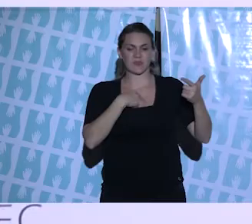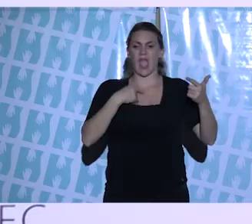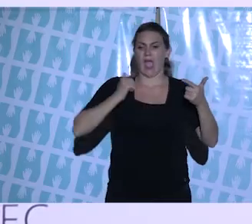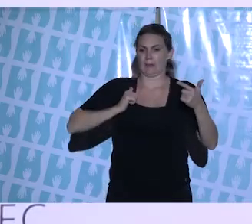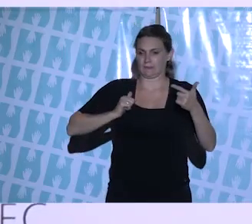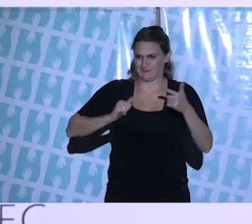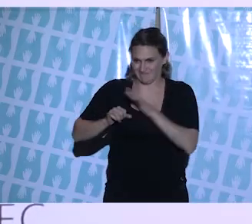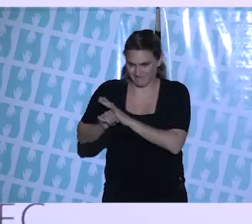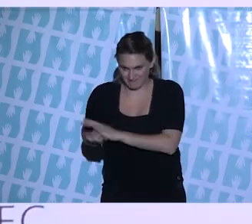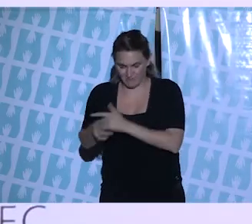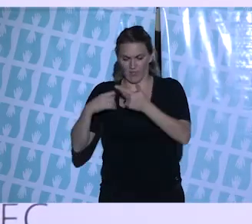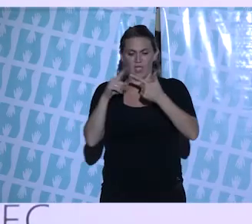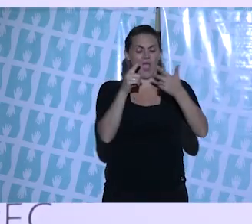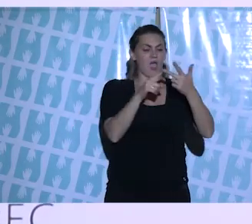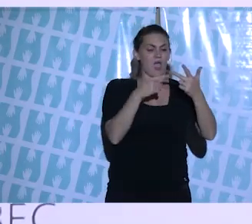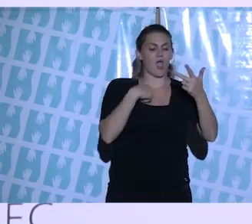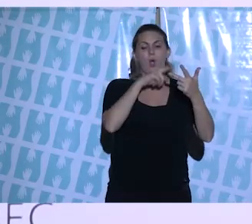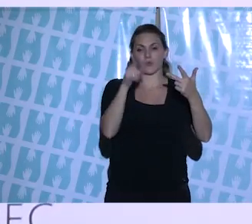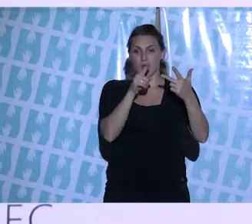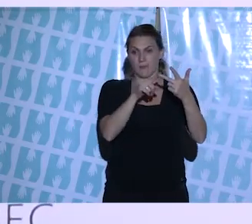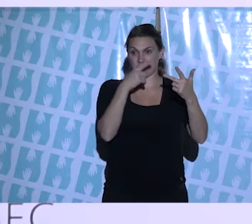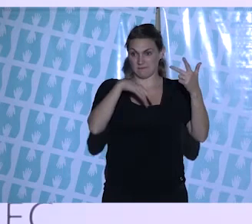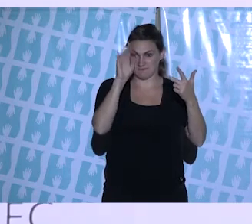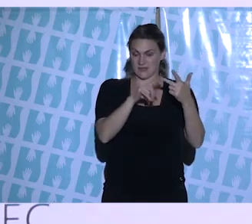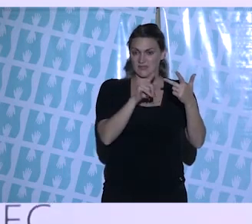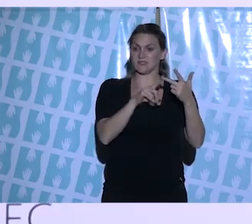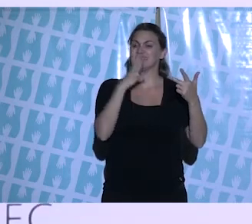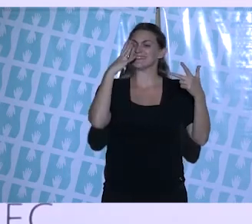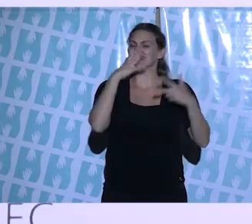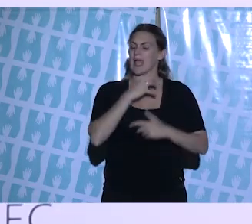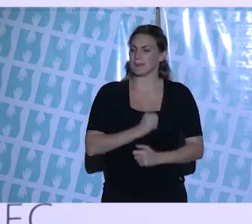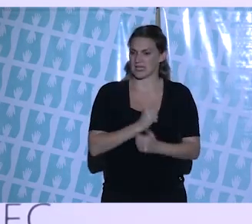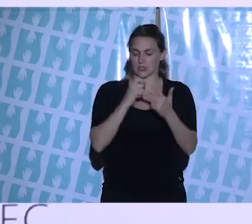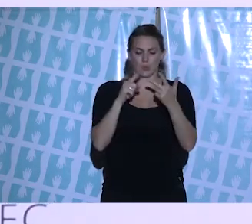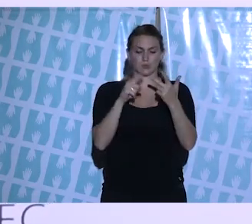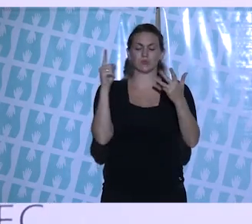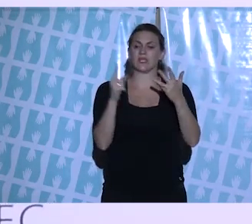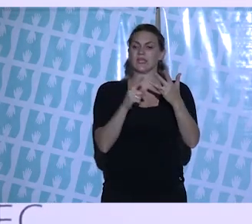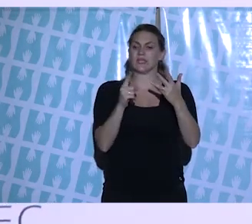constipación y uno más muy importante que es la depresión,